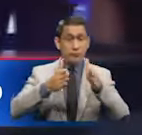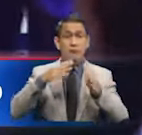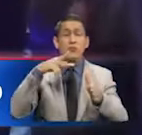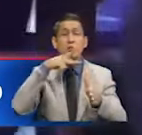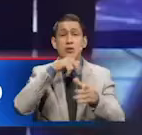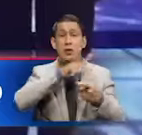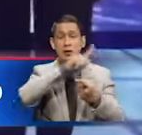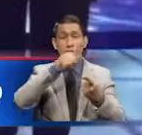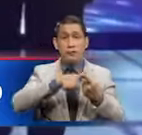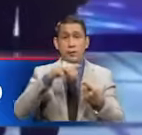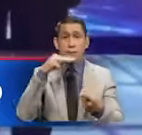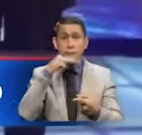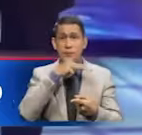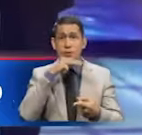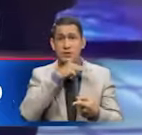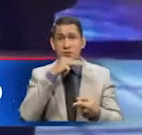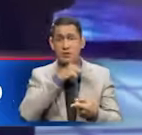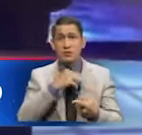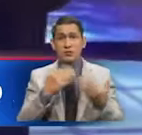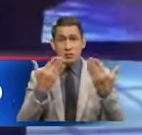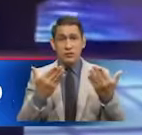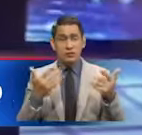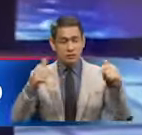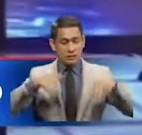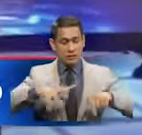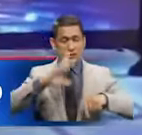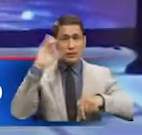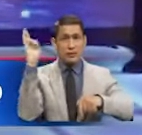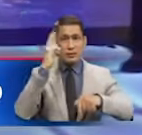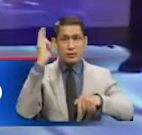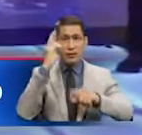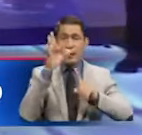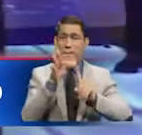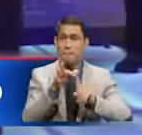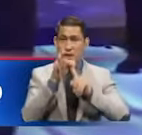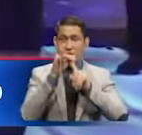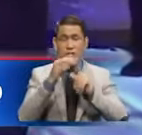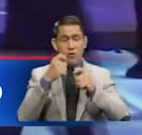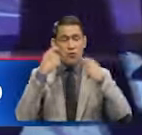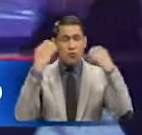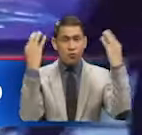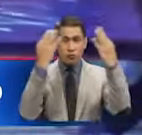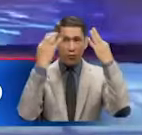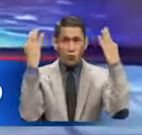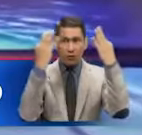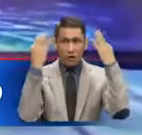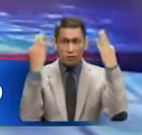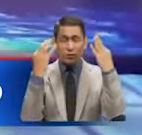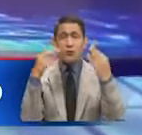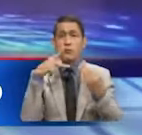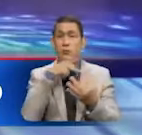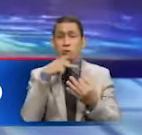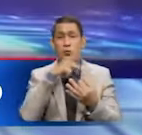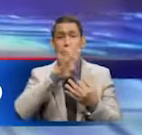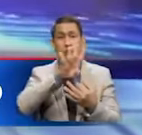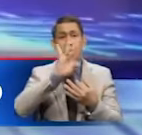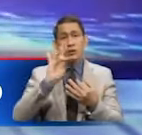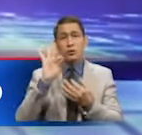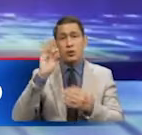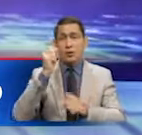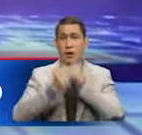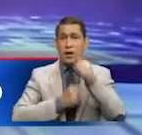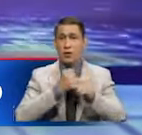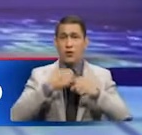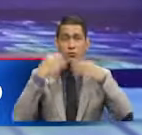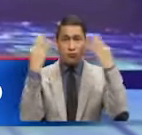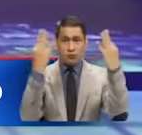Viejo Manta, donde está pues precisamente llevándose a cabo este evento de fundación de Puerto Viejo por los 489 años, en el